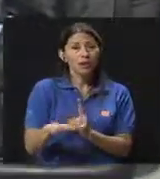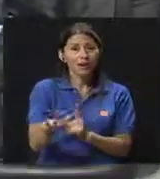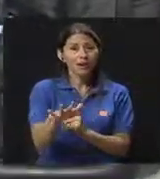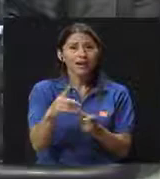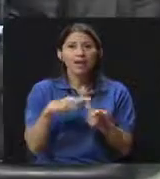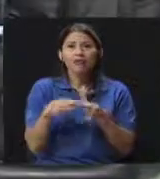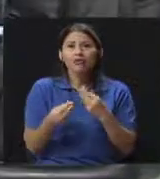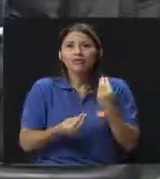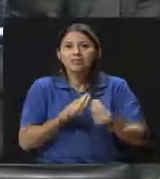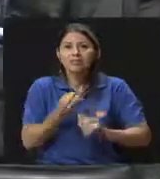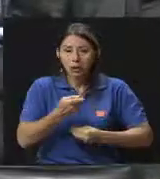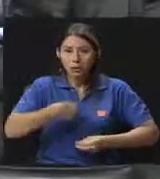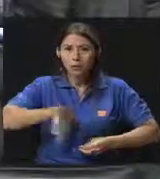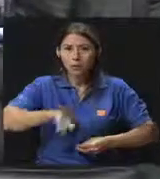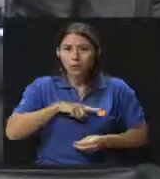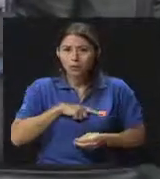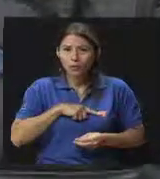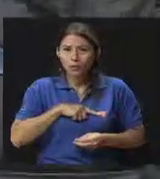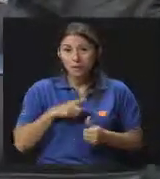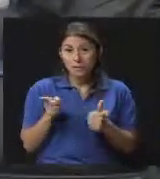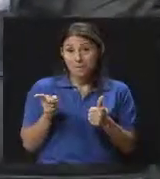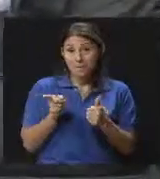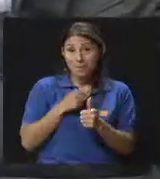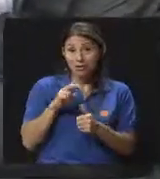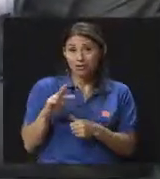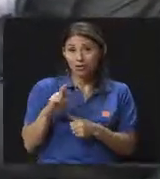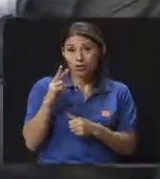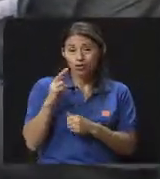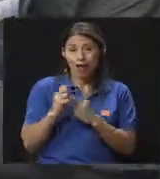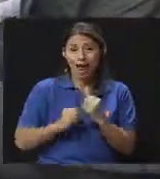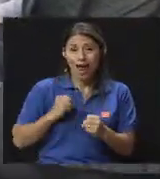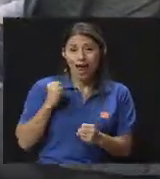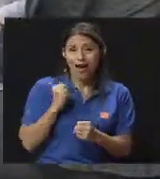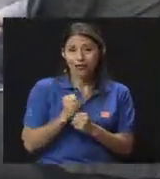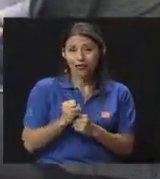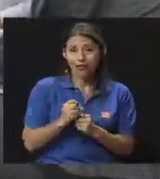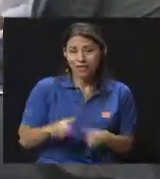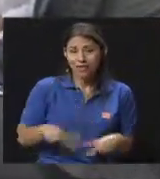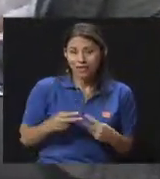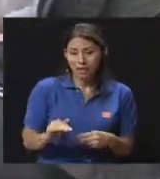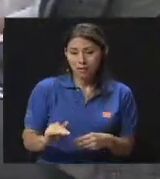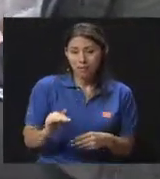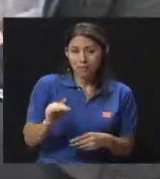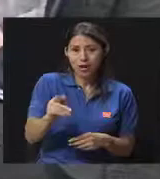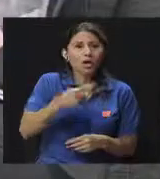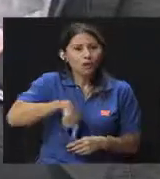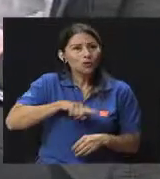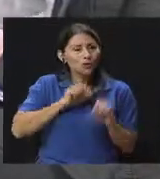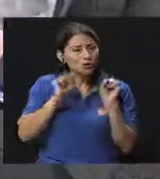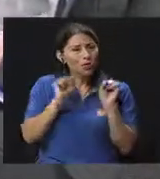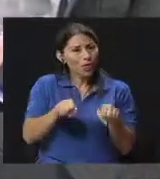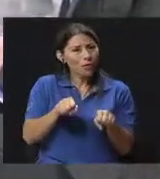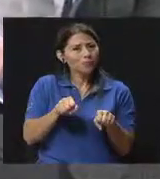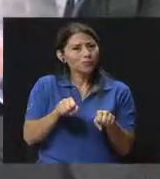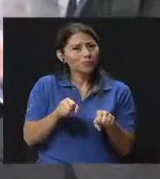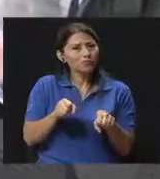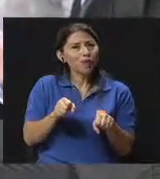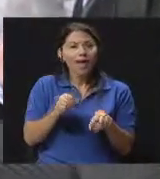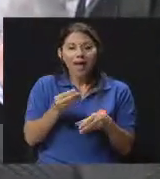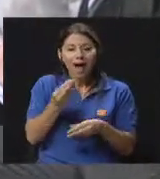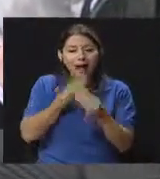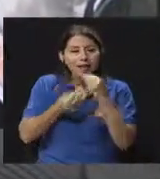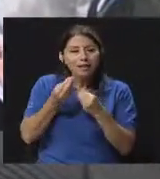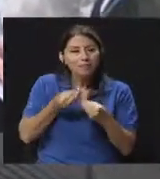a nuestro alcance en los primeros 2 años de vida de lograr alimentar de una forma adecuada a nuestros niños sin caer en